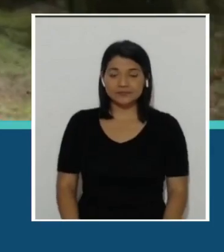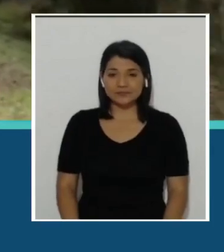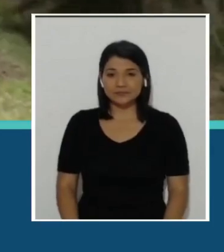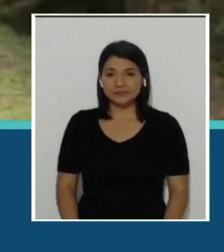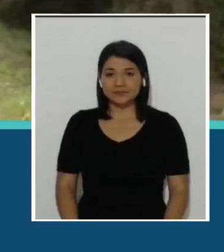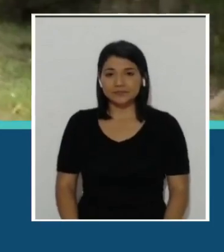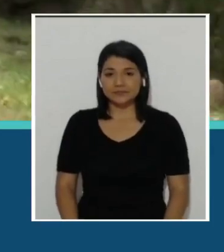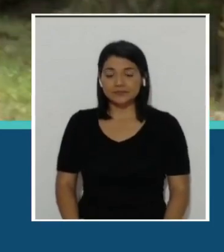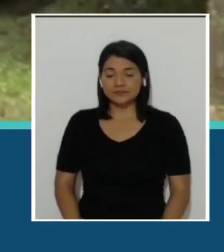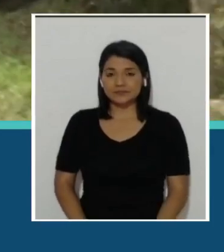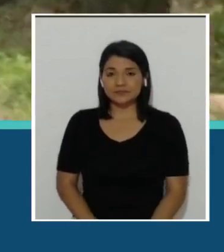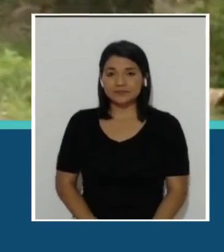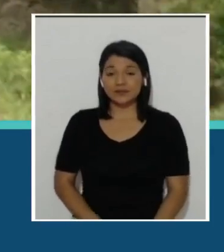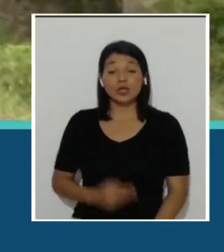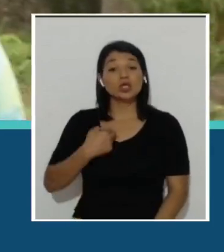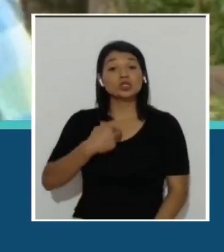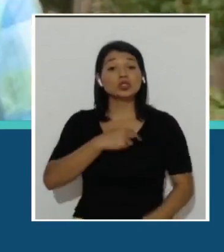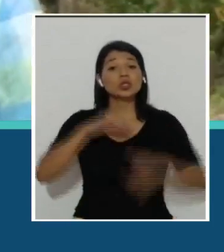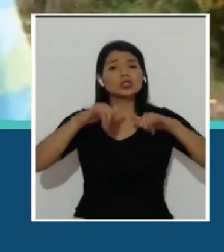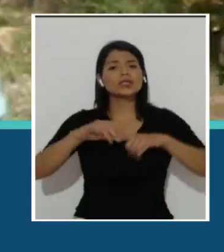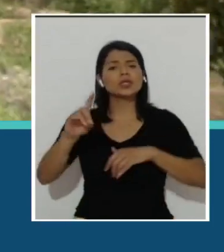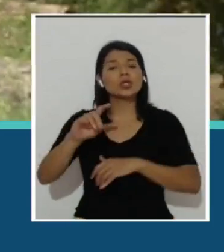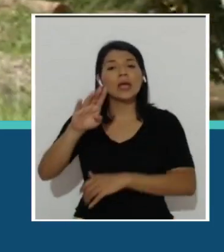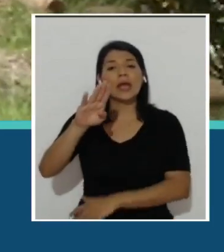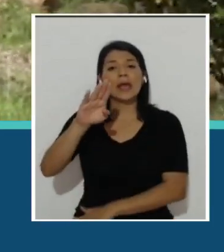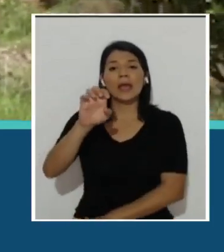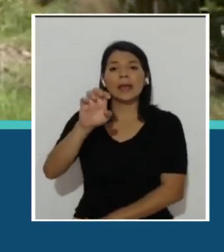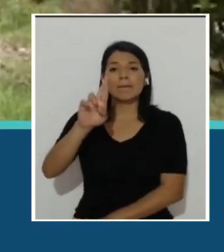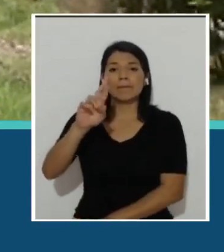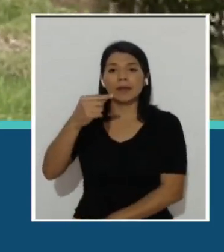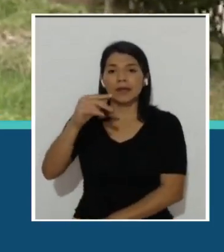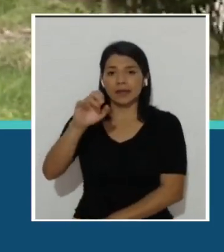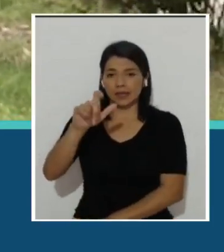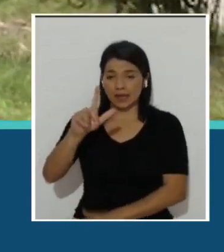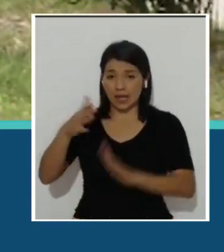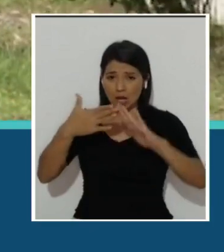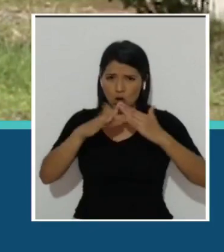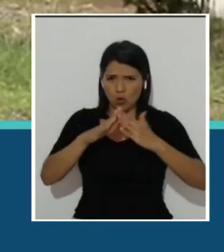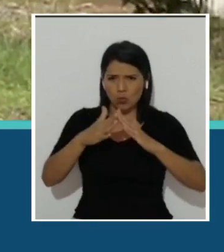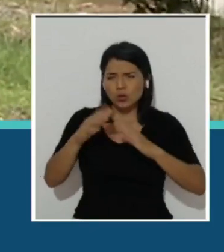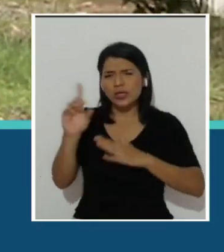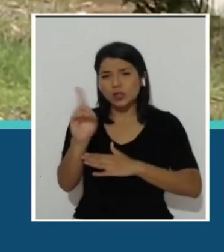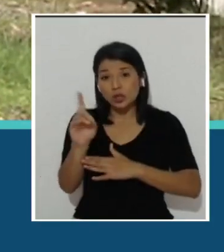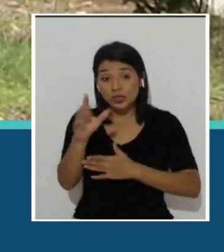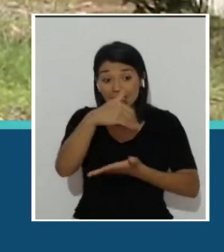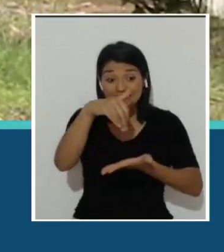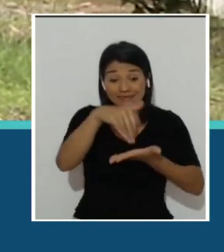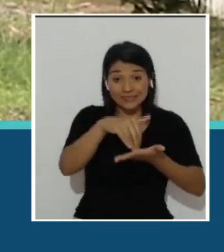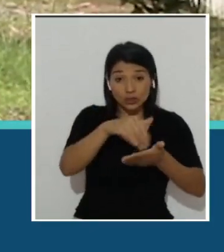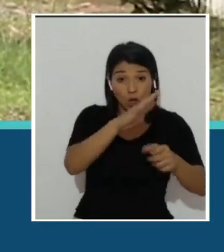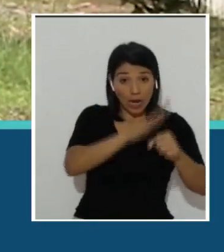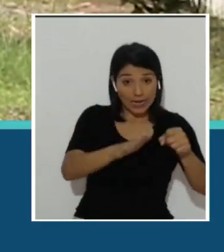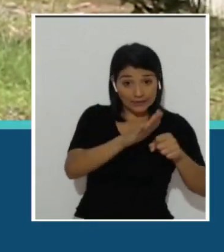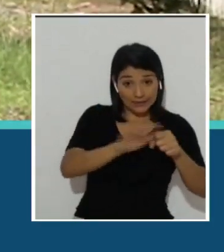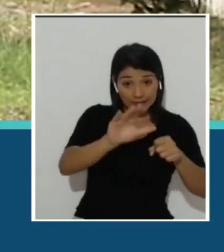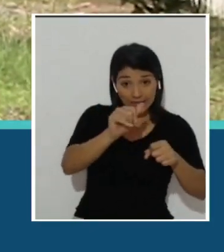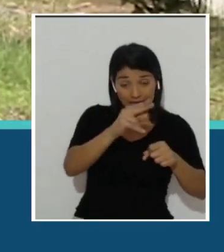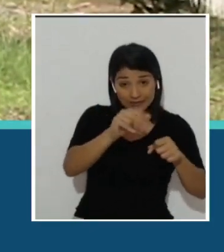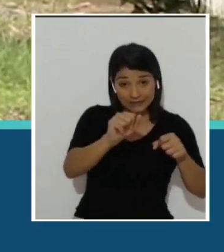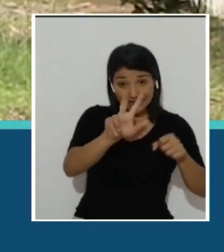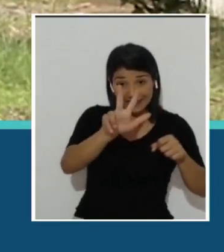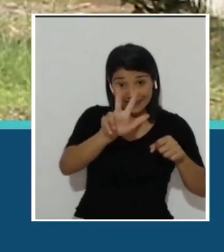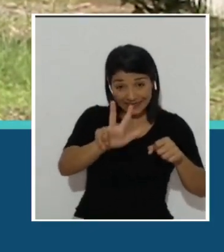Nos encontramos en Vergel, una comunidad que se ubica a tan solo 3 kilómetros del centro de Cañas, donde es imposible hacer una